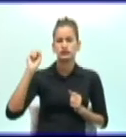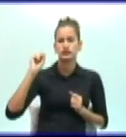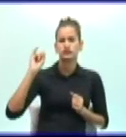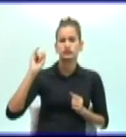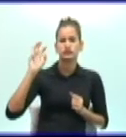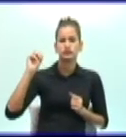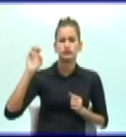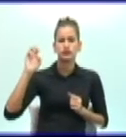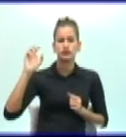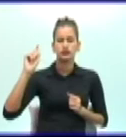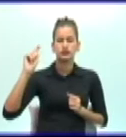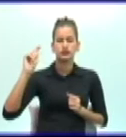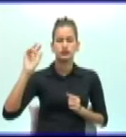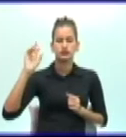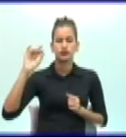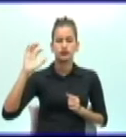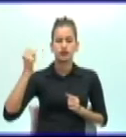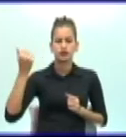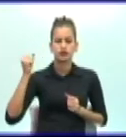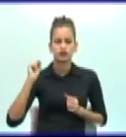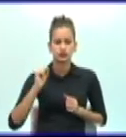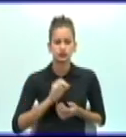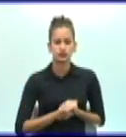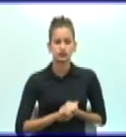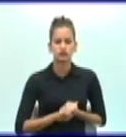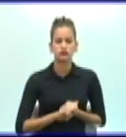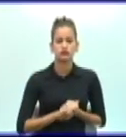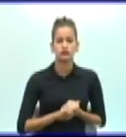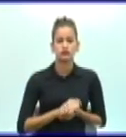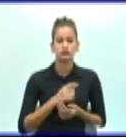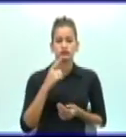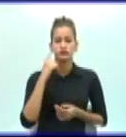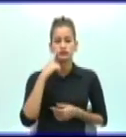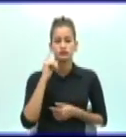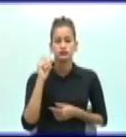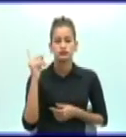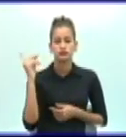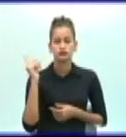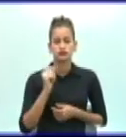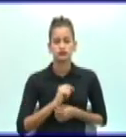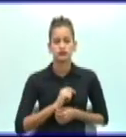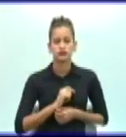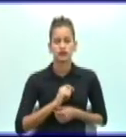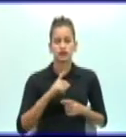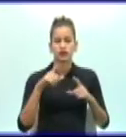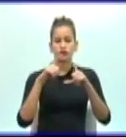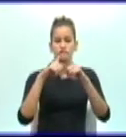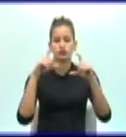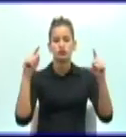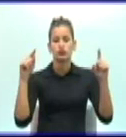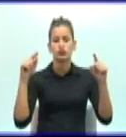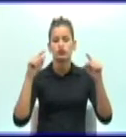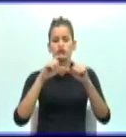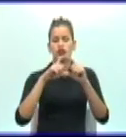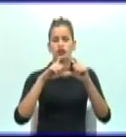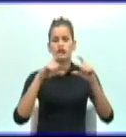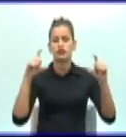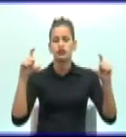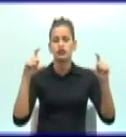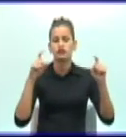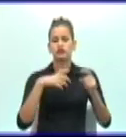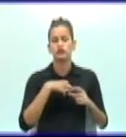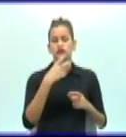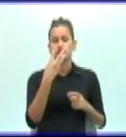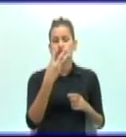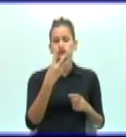rectángulo es una figura simétrica que tiene dos ejes de simetría. El cuadrado también es simétrico y tiene